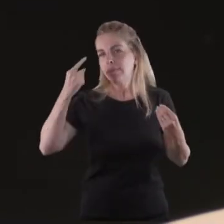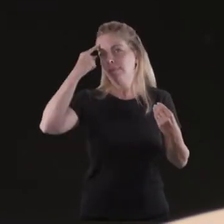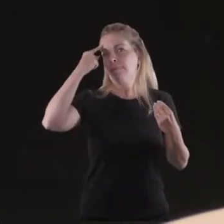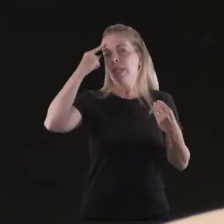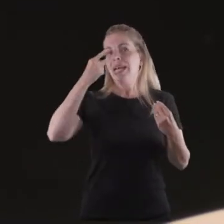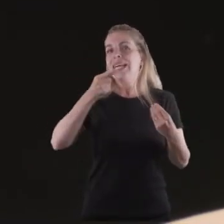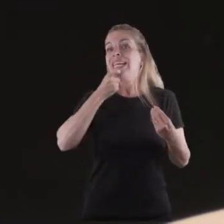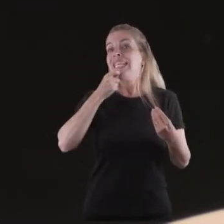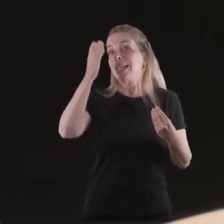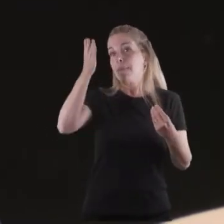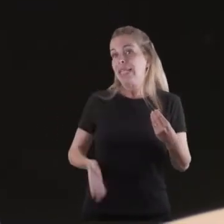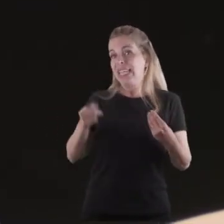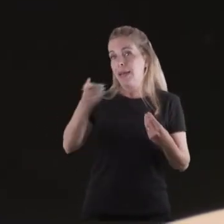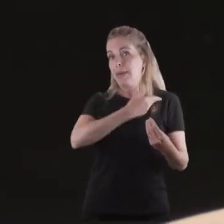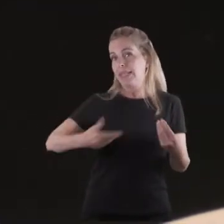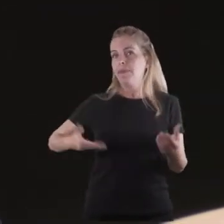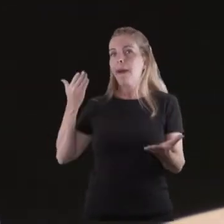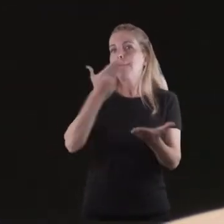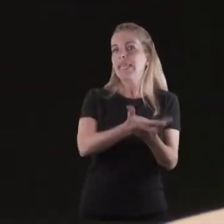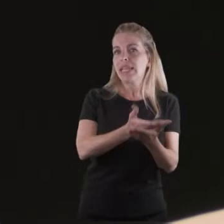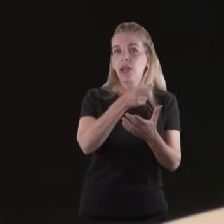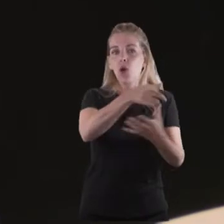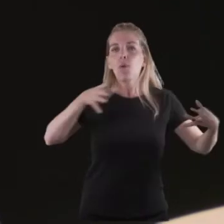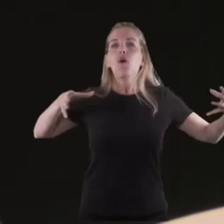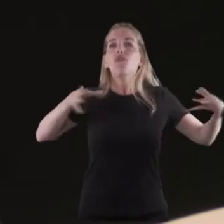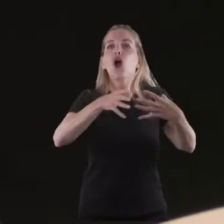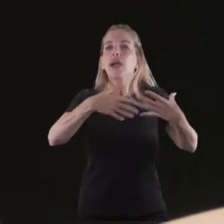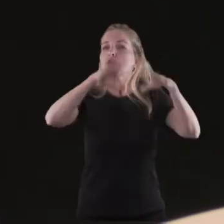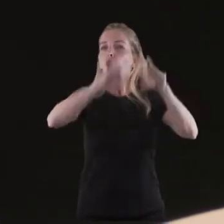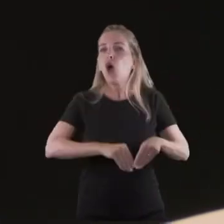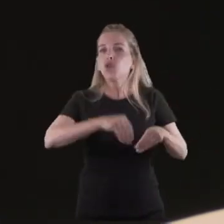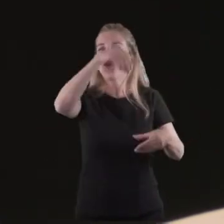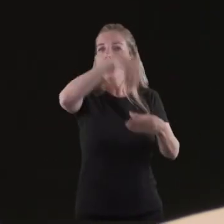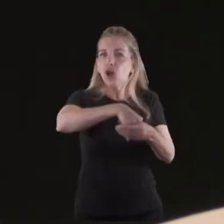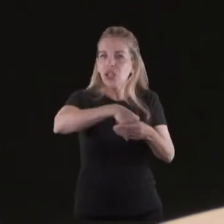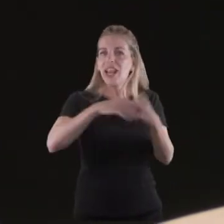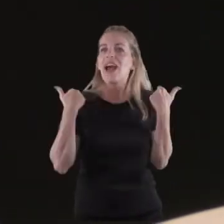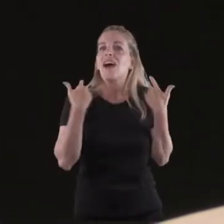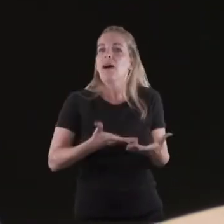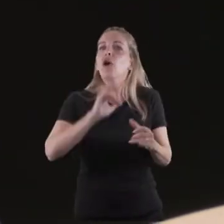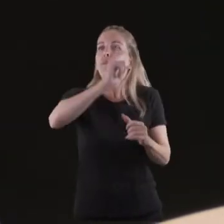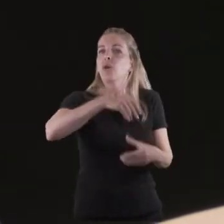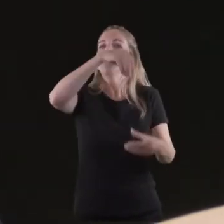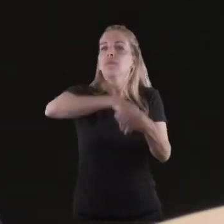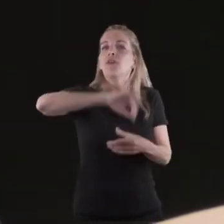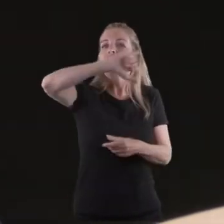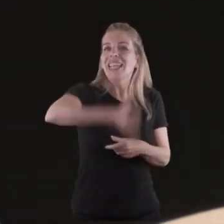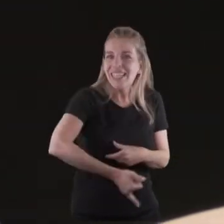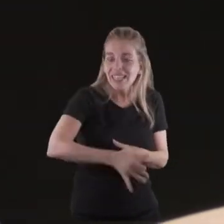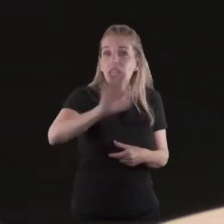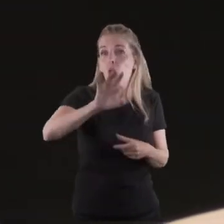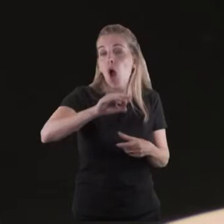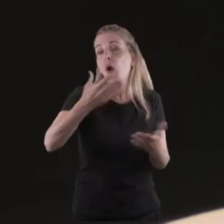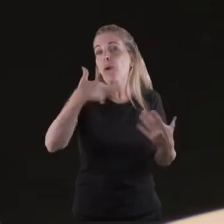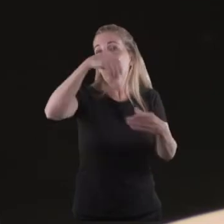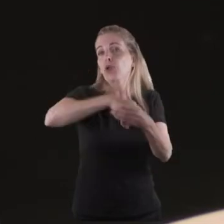voten en bloque a favor del acuerdo o se podría permitir una abstención como